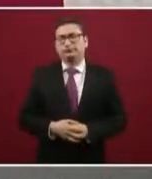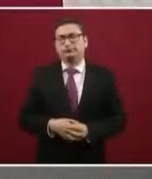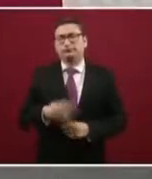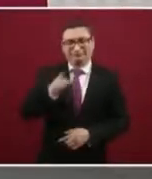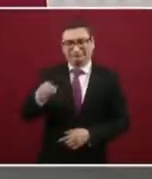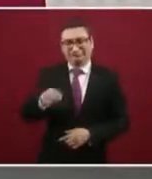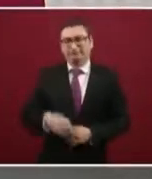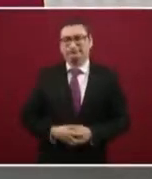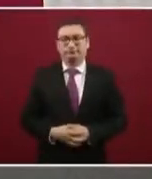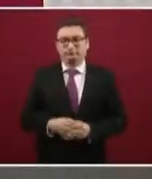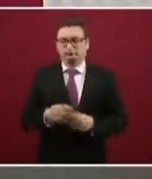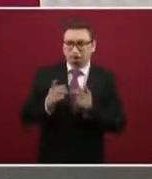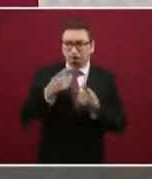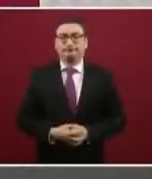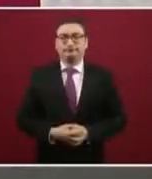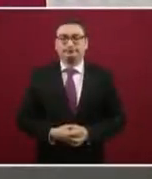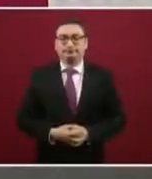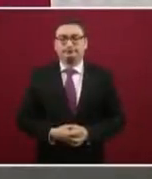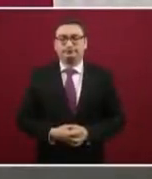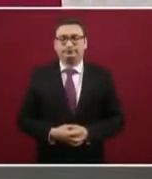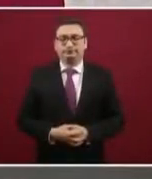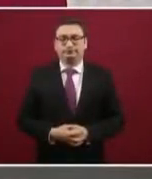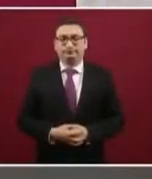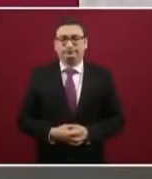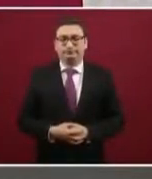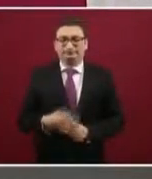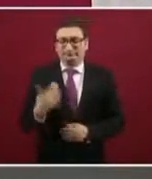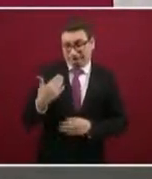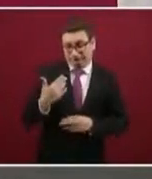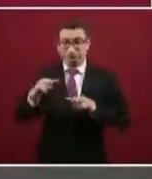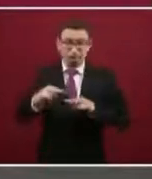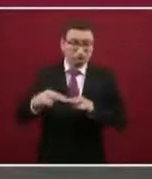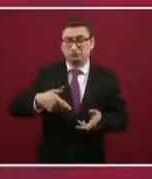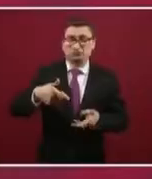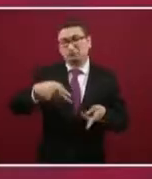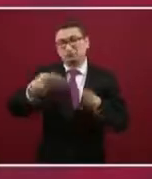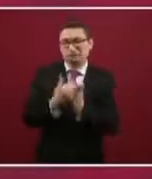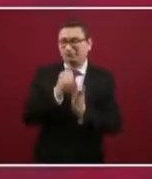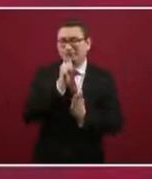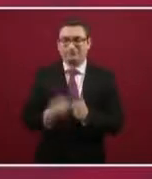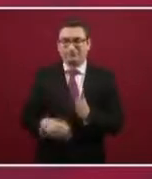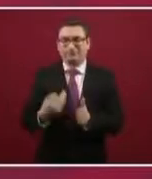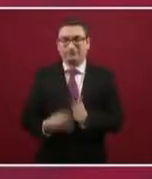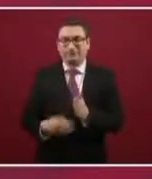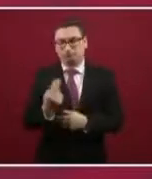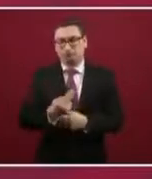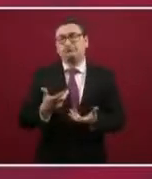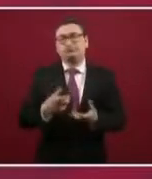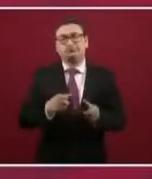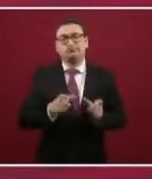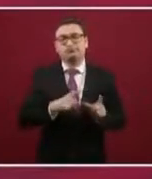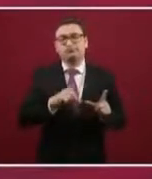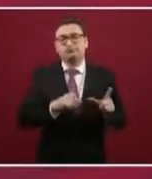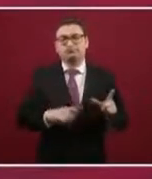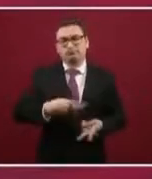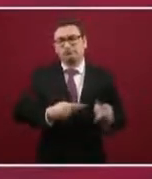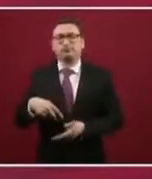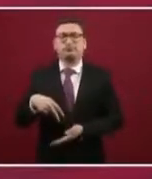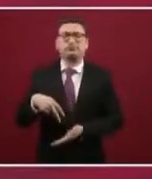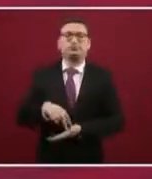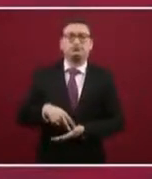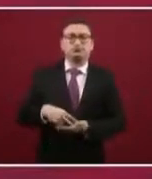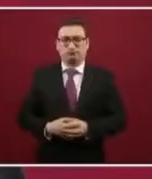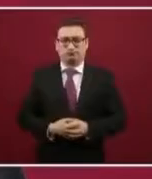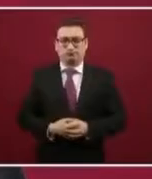jefe de gobierno y ya en los últimos tiempos ha venido dándose una disminución, pero no suficiente. Hace falta más presencia de elementos y